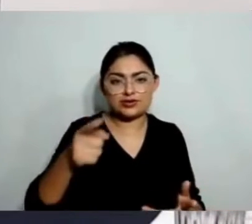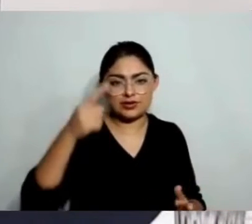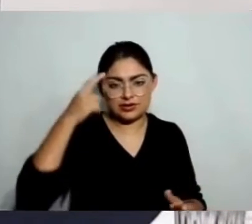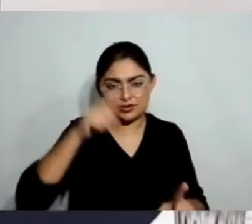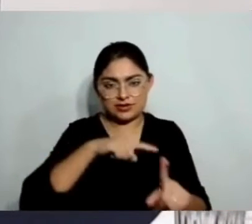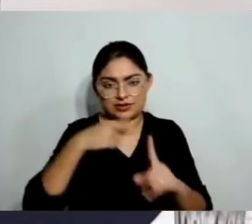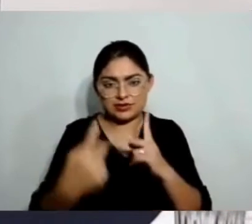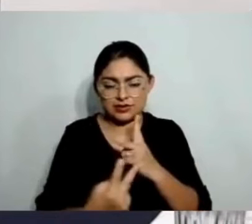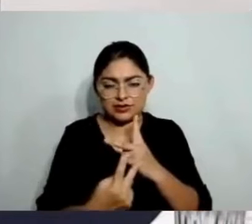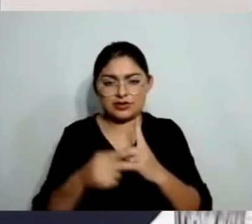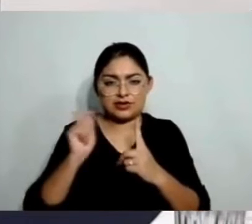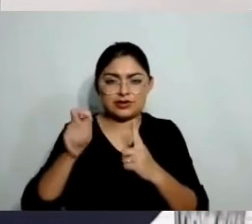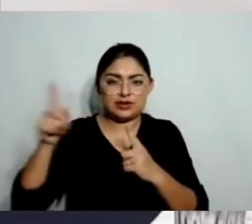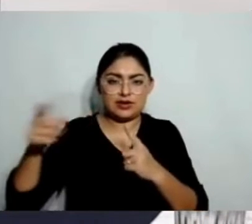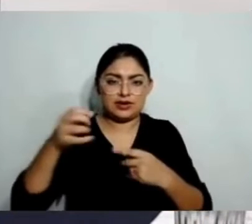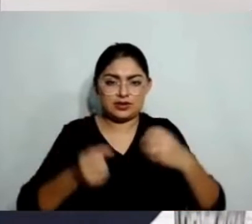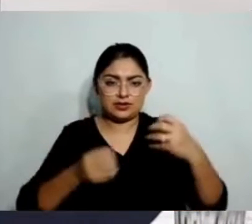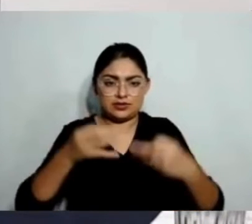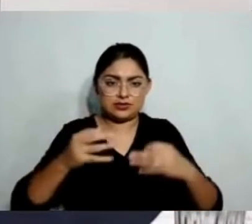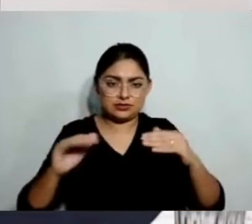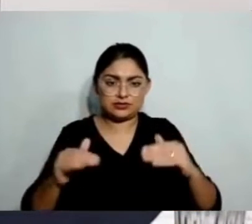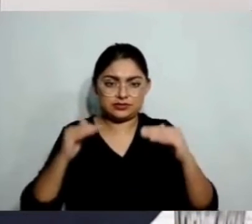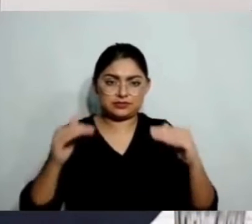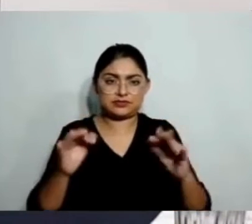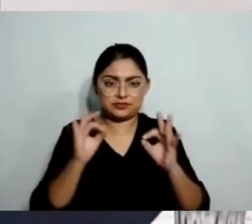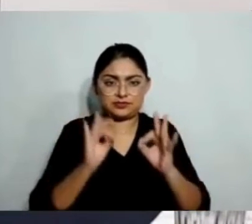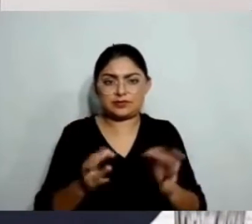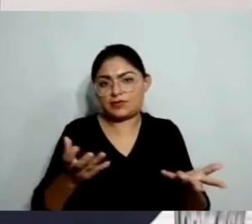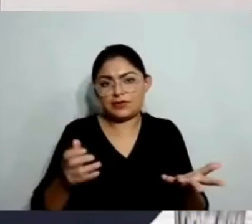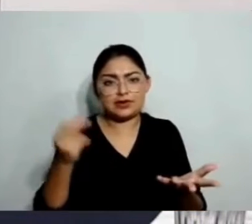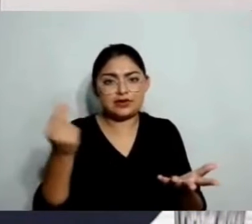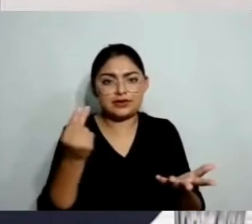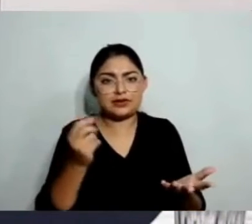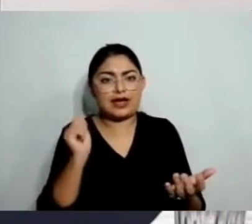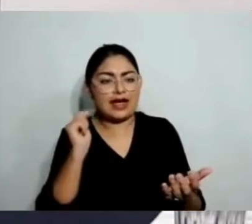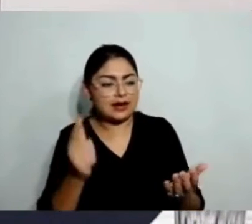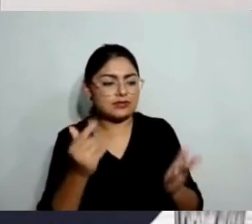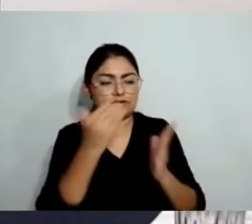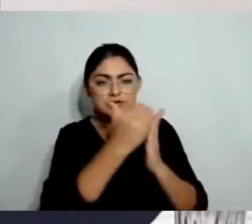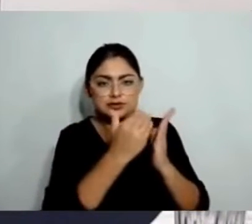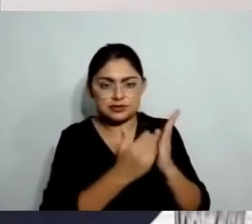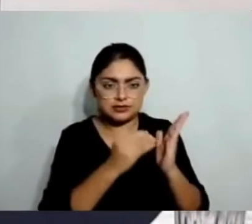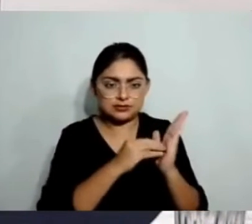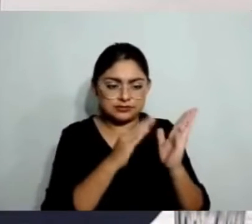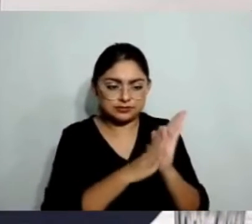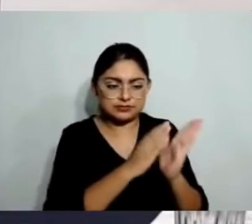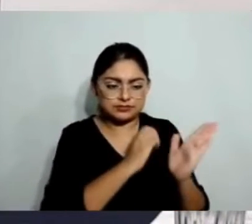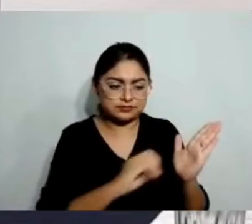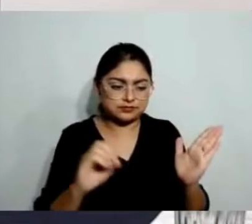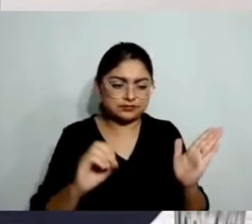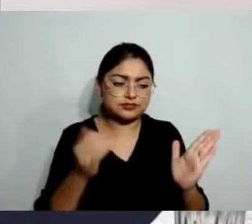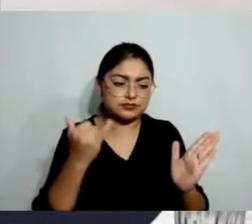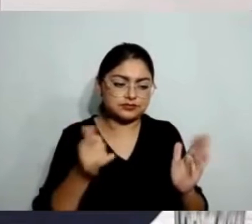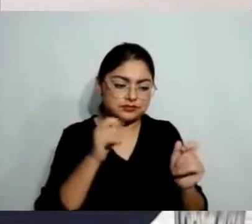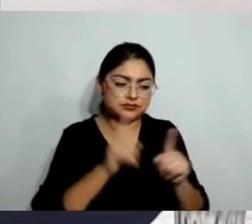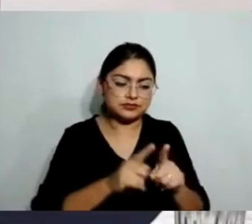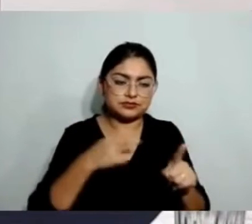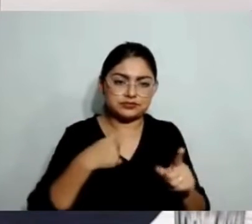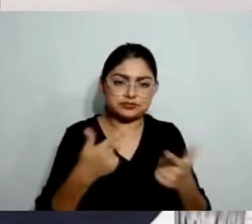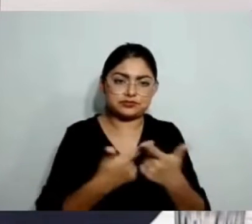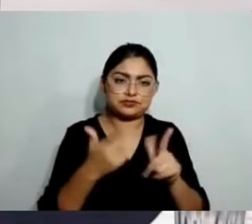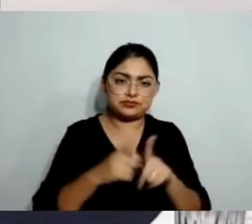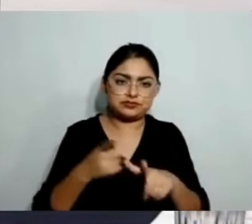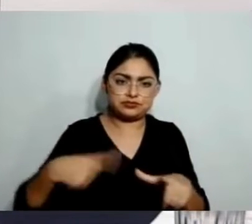infalible Pero bueno algún estándar Tenemos que tener y aparte alguna certeza que tenía yo como el grupo de redactores pres presentes eso ya